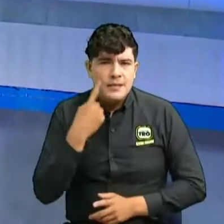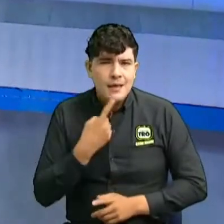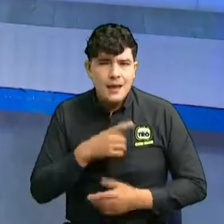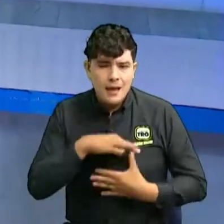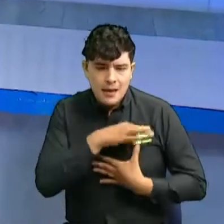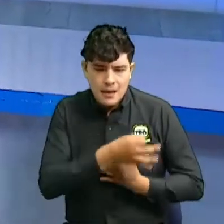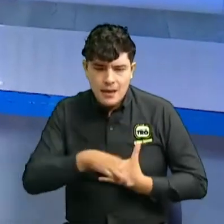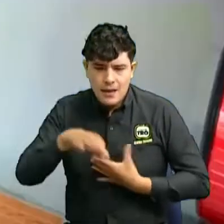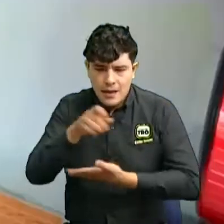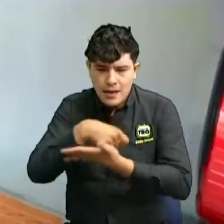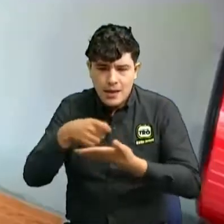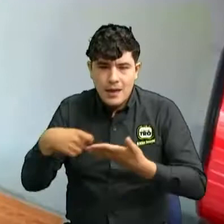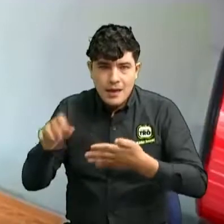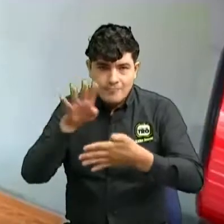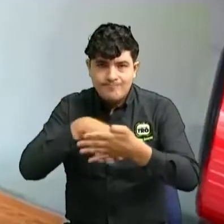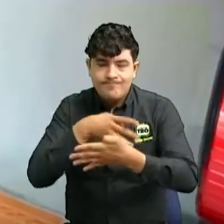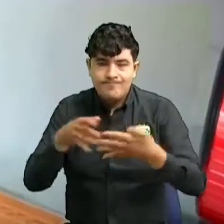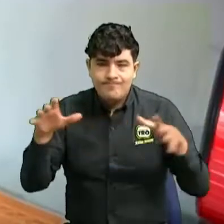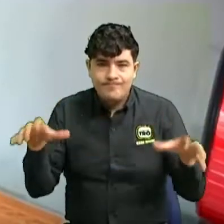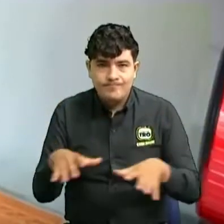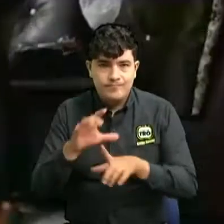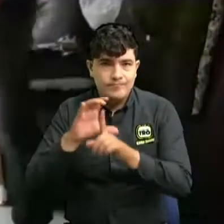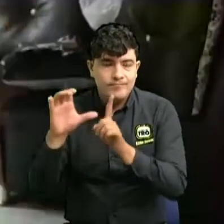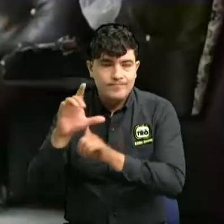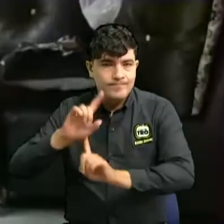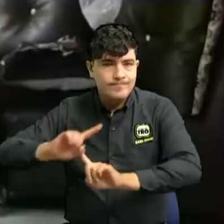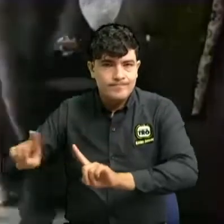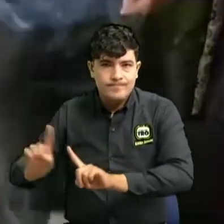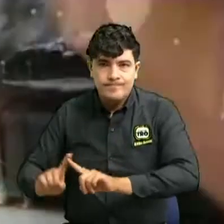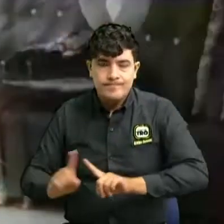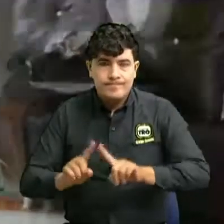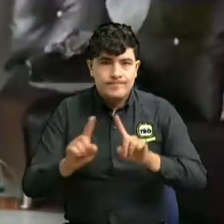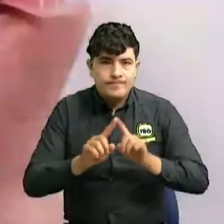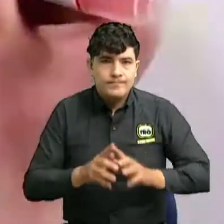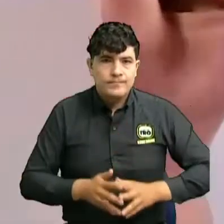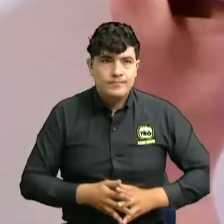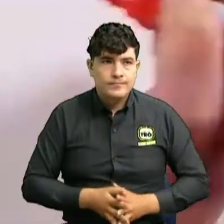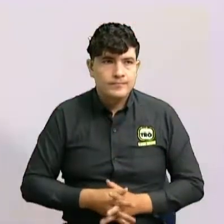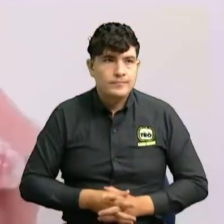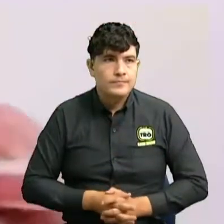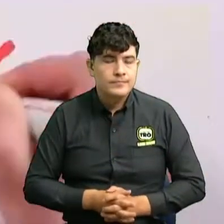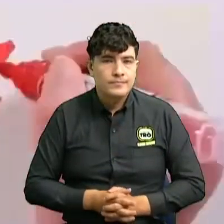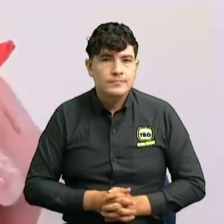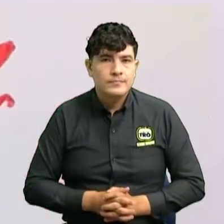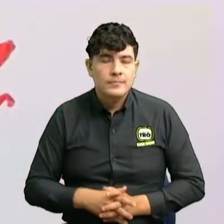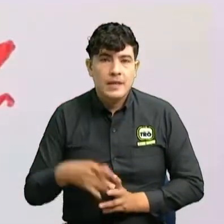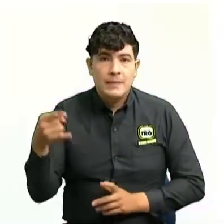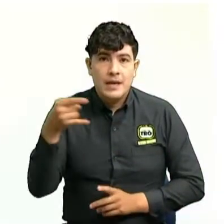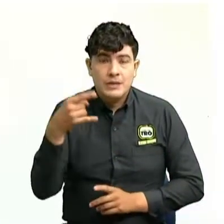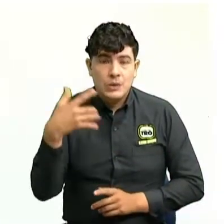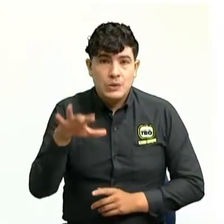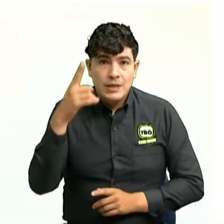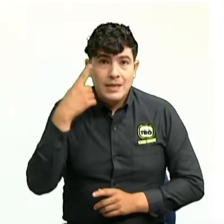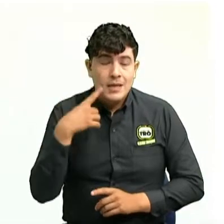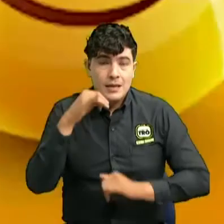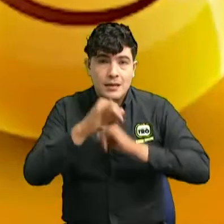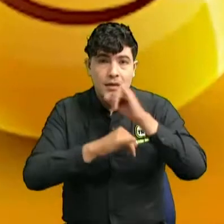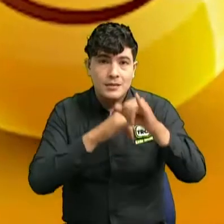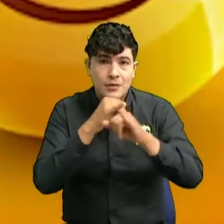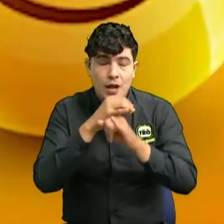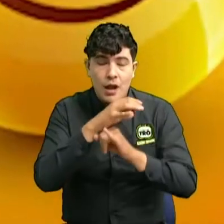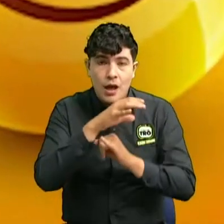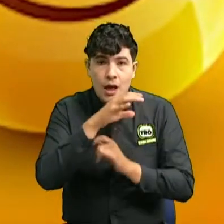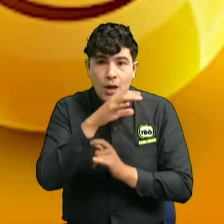nutrida. Marzo es un mes rico en celebraciones. Tenemos el Día Internacional de la Mujer, Día del Hombre, Día